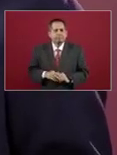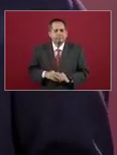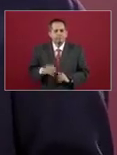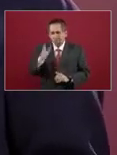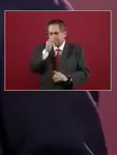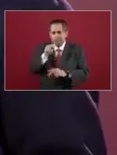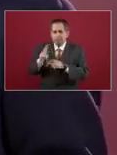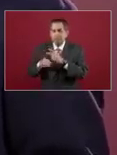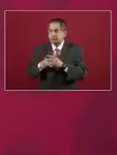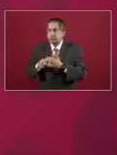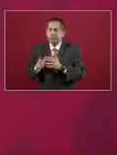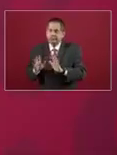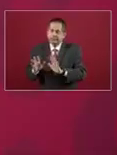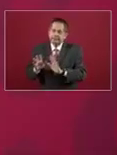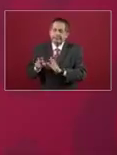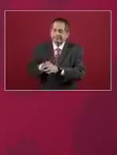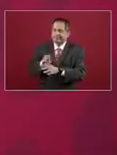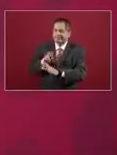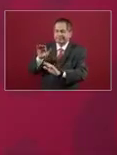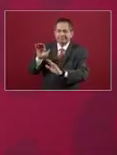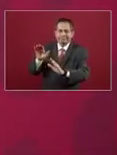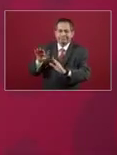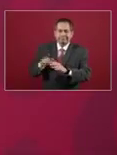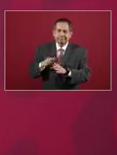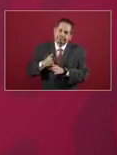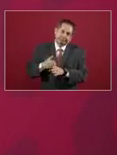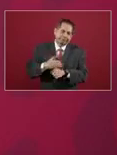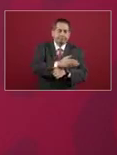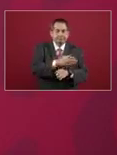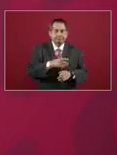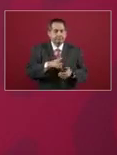ya no puedo. Entonces me fui al campo